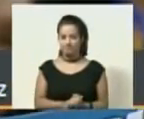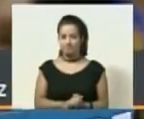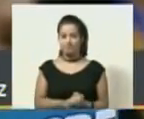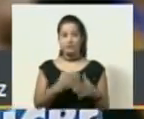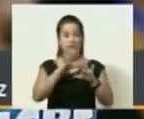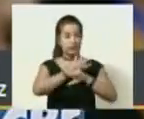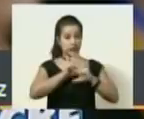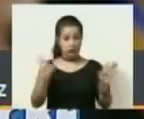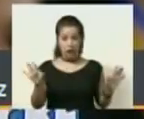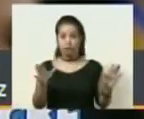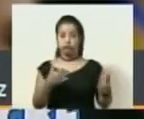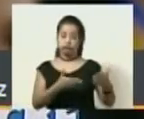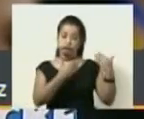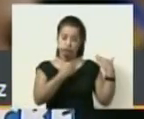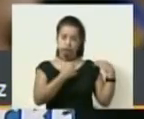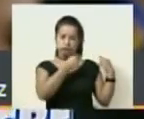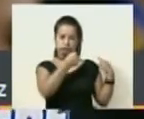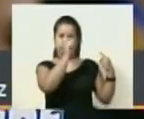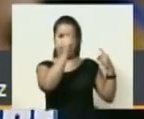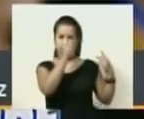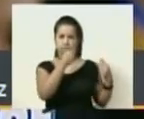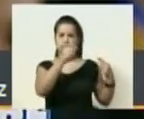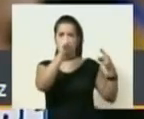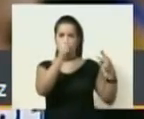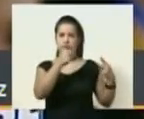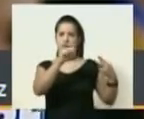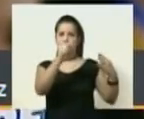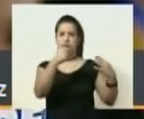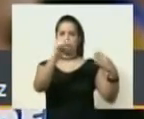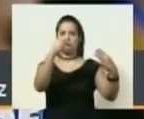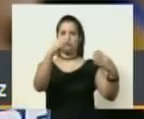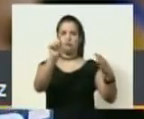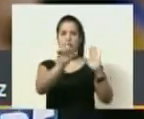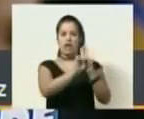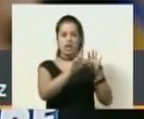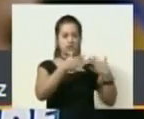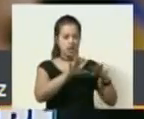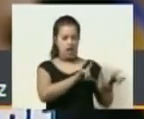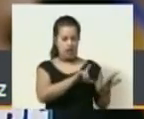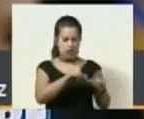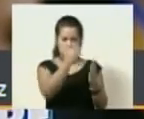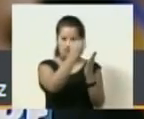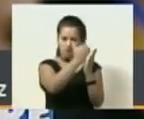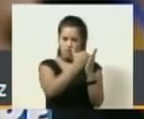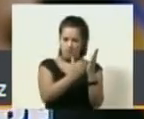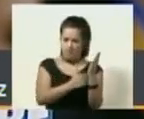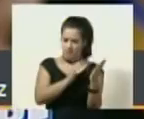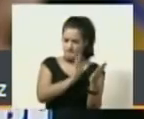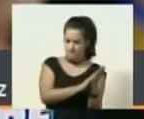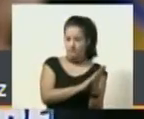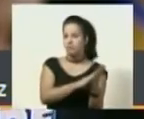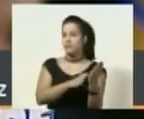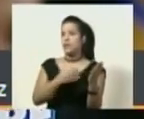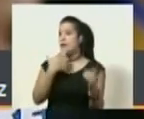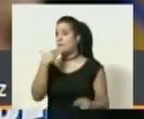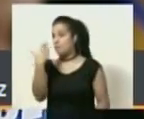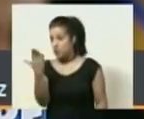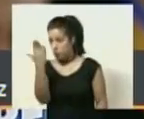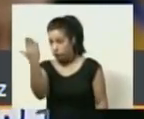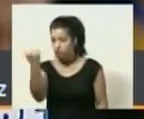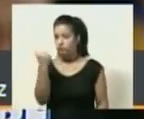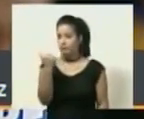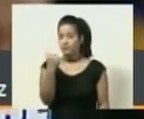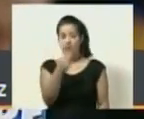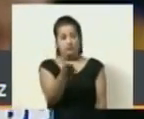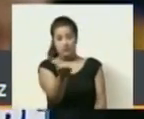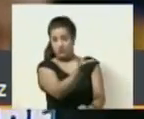Cumplidos con todos los requisitos establecidos por la ley, solicito en nombre de mis compañeros,